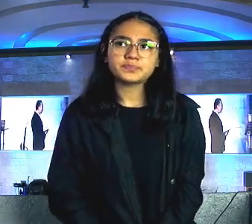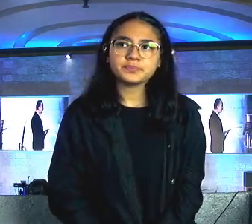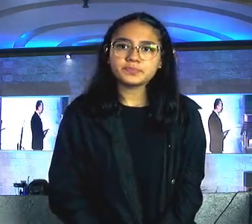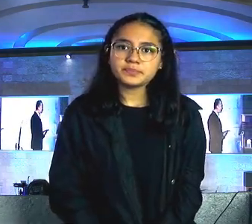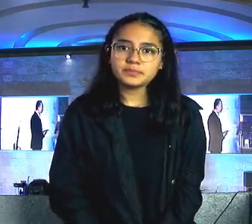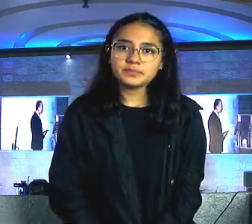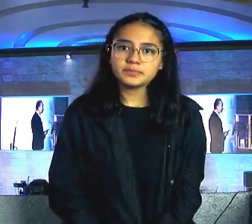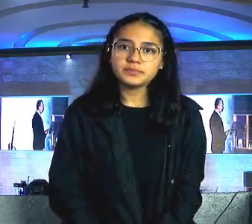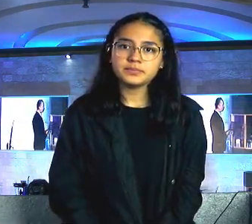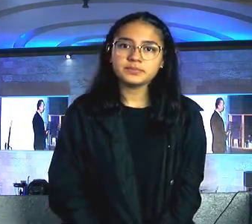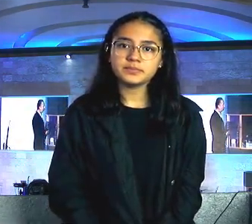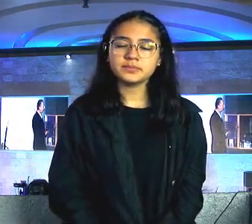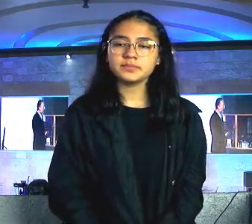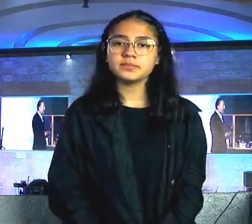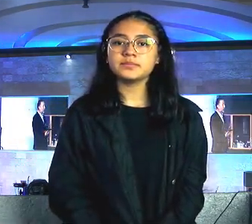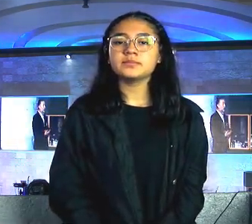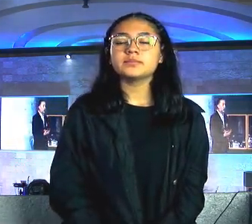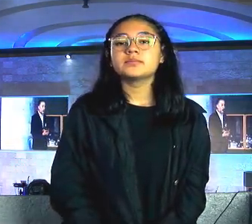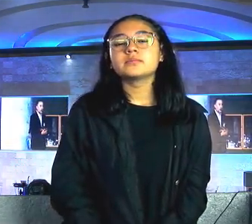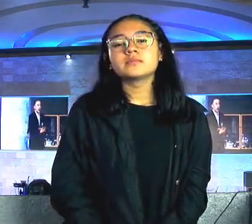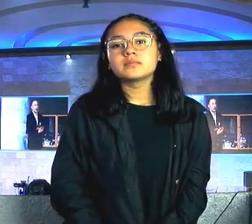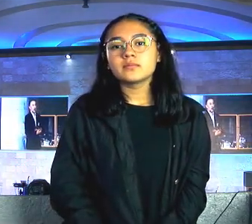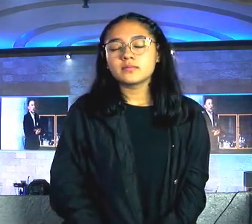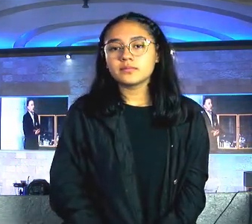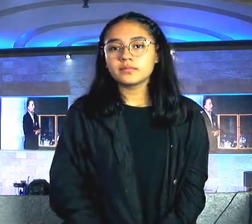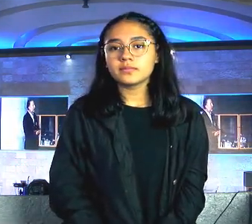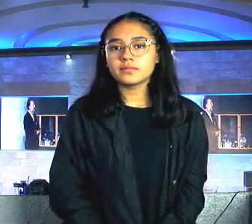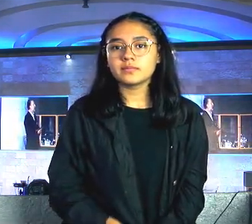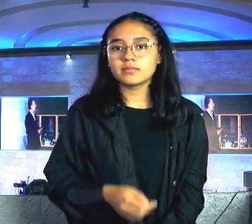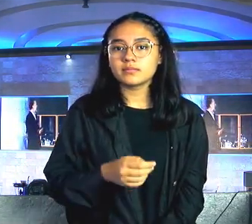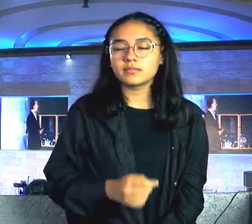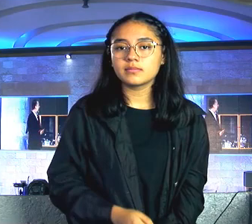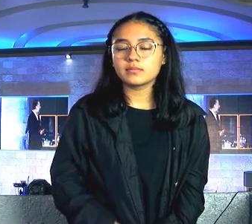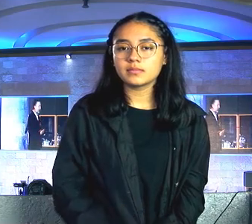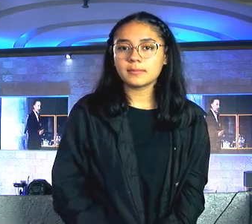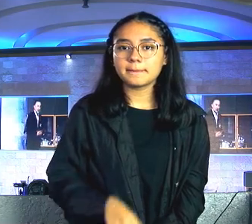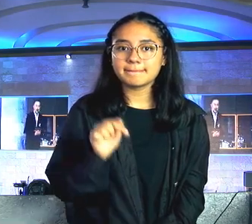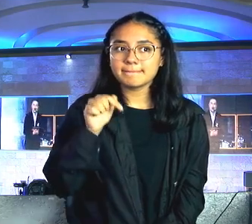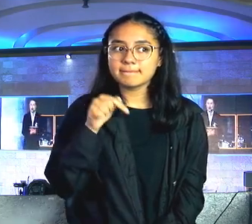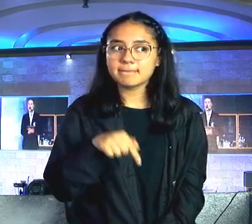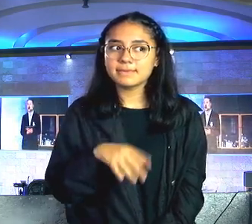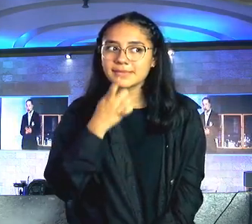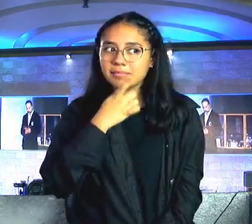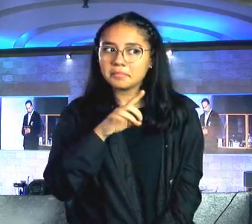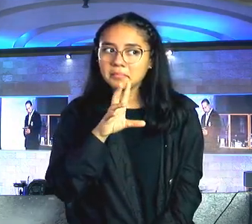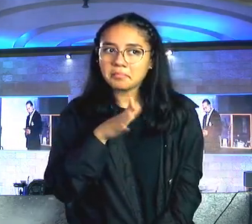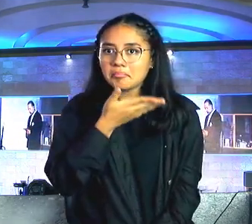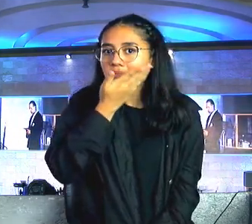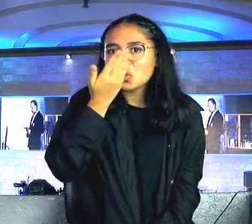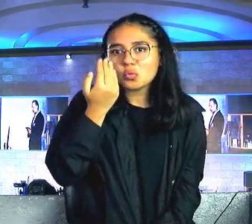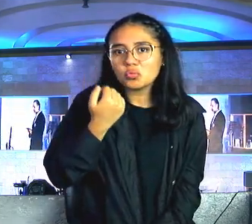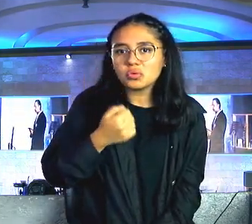Ahorita que les pregunté cuántos de aquí son de los buenos, muchos como que dijeron, no, mejor no levanto la mano porque no estoy seguro.